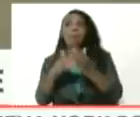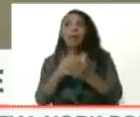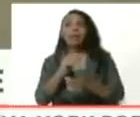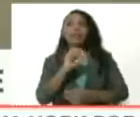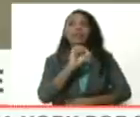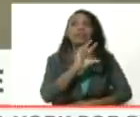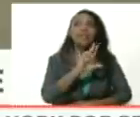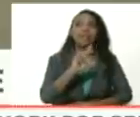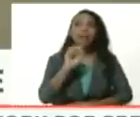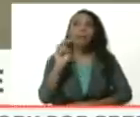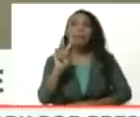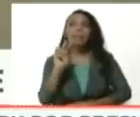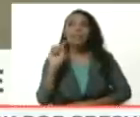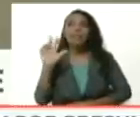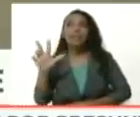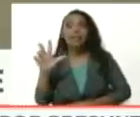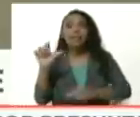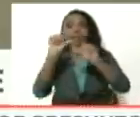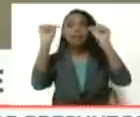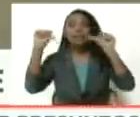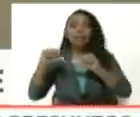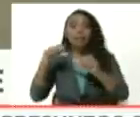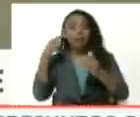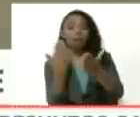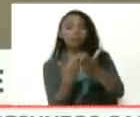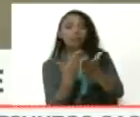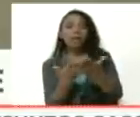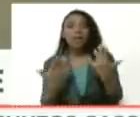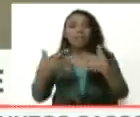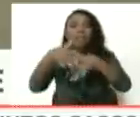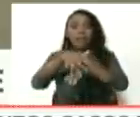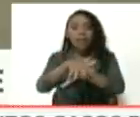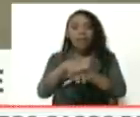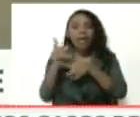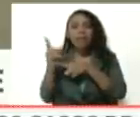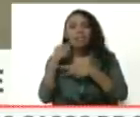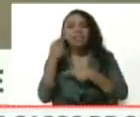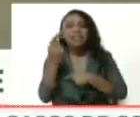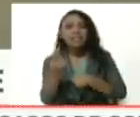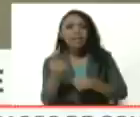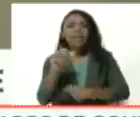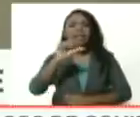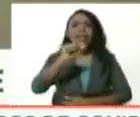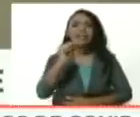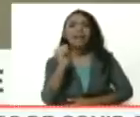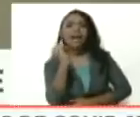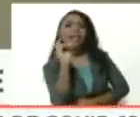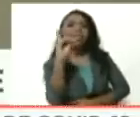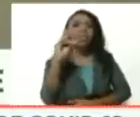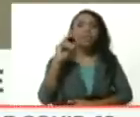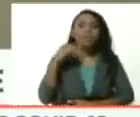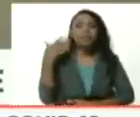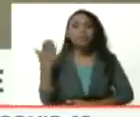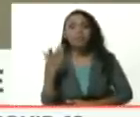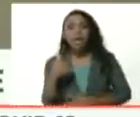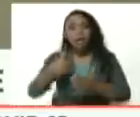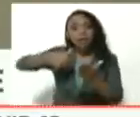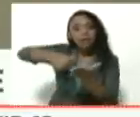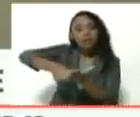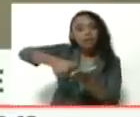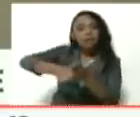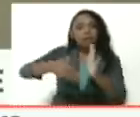49.323 sistemas de autenticación integrada, es decir, el SAI, las captahuellas,